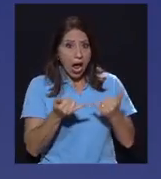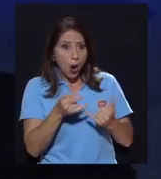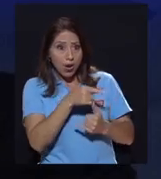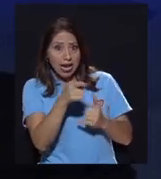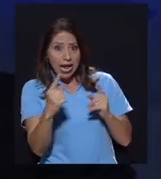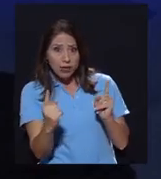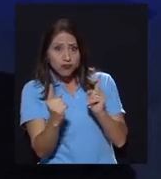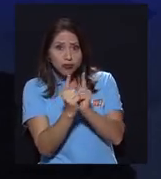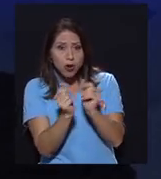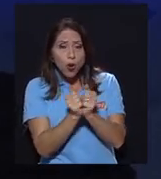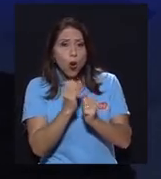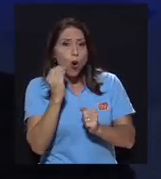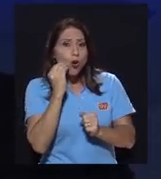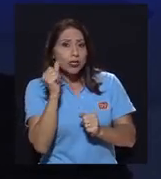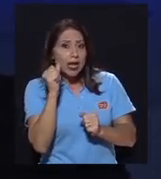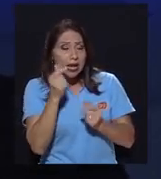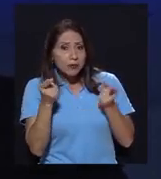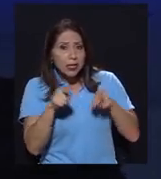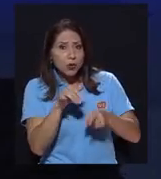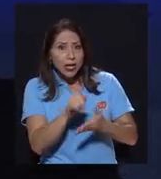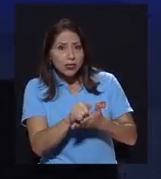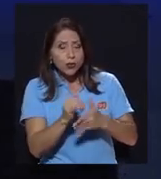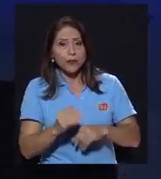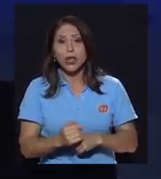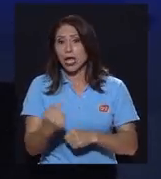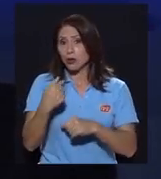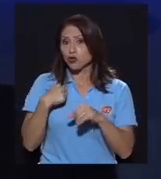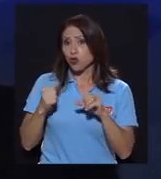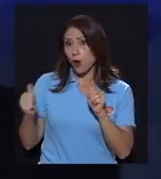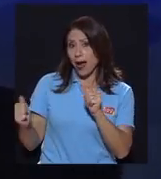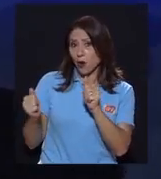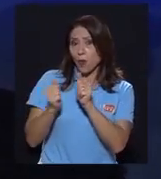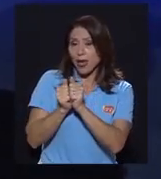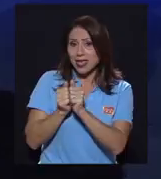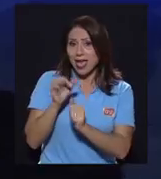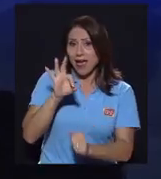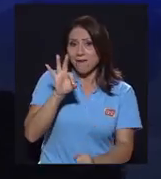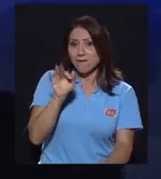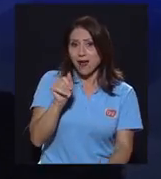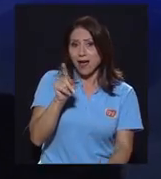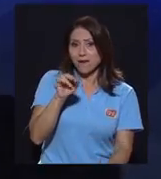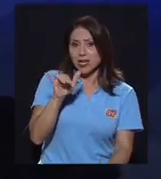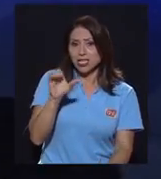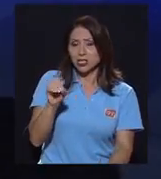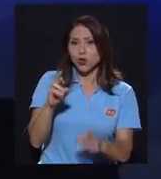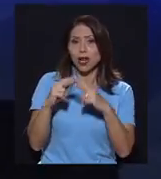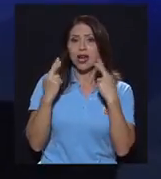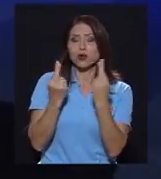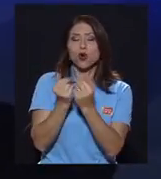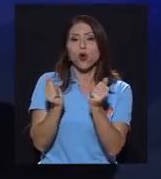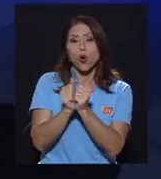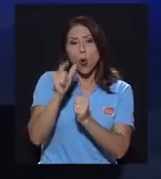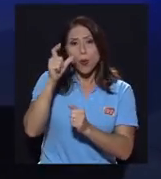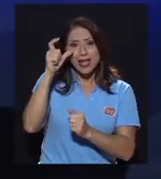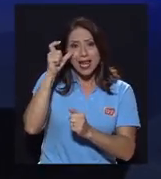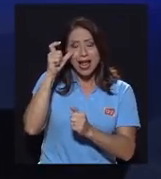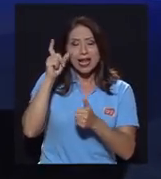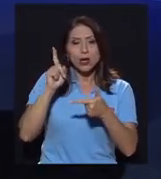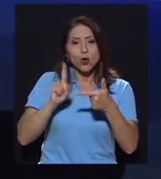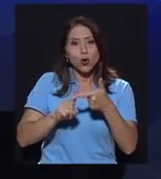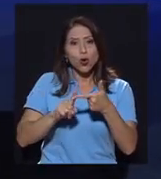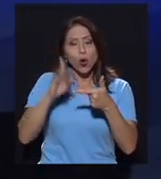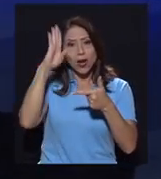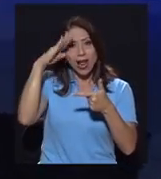como tal miren yo tuve la posibilidad de acompañar a fabricio en la reunión cuando miguel ángel rodríguez con